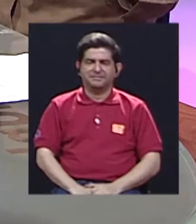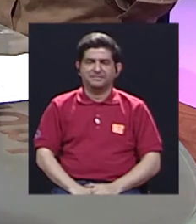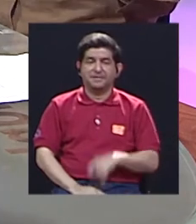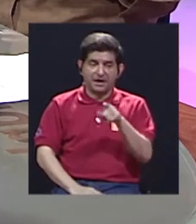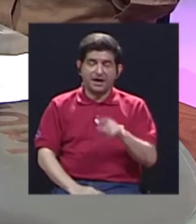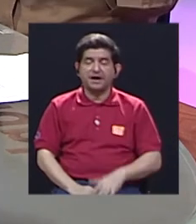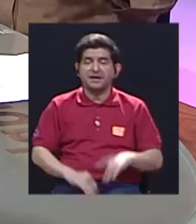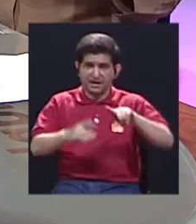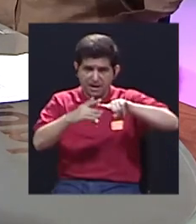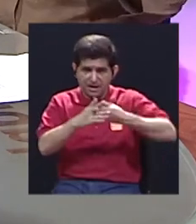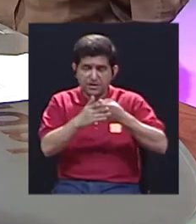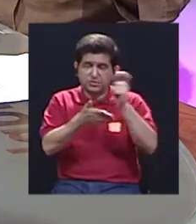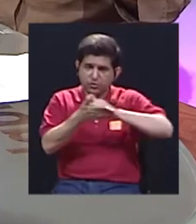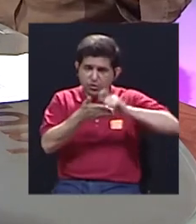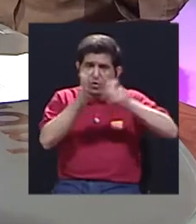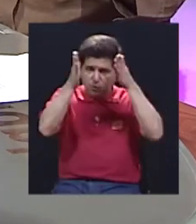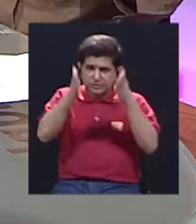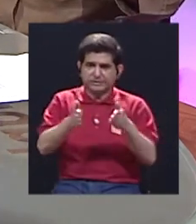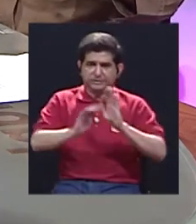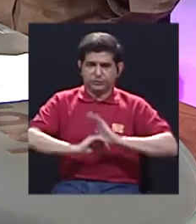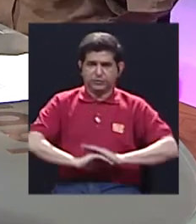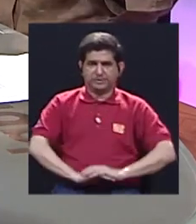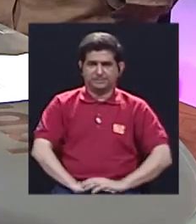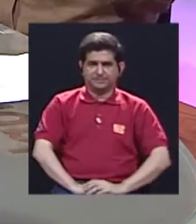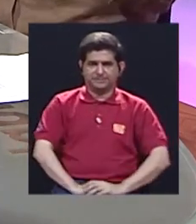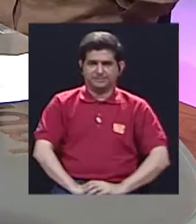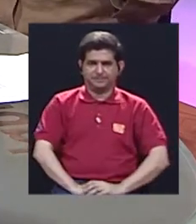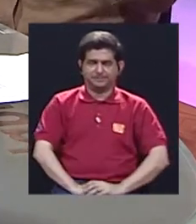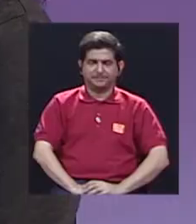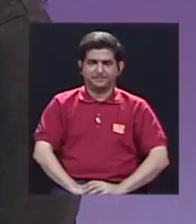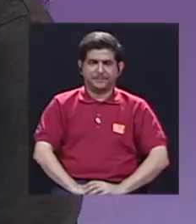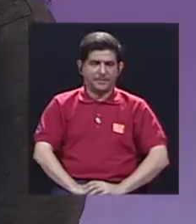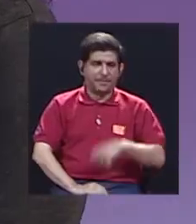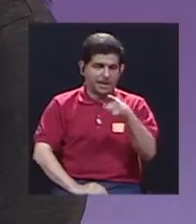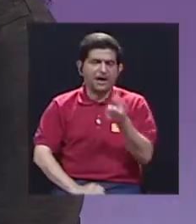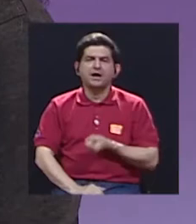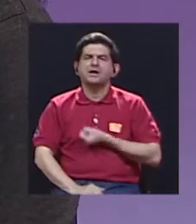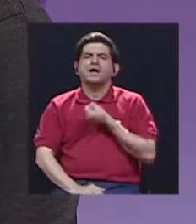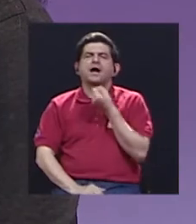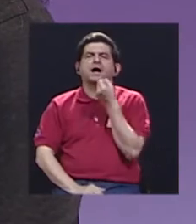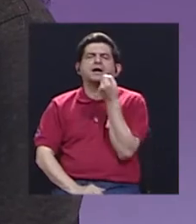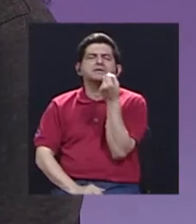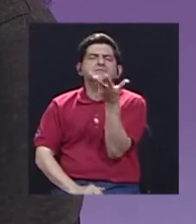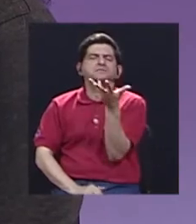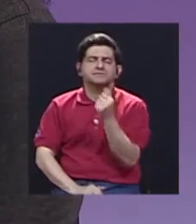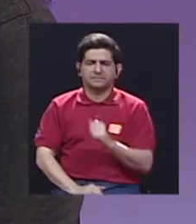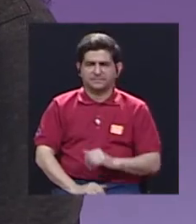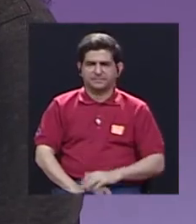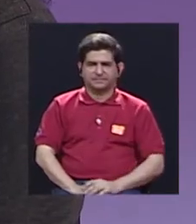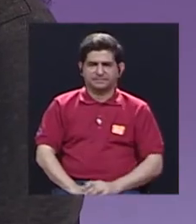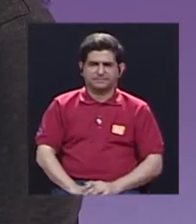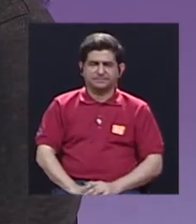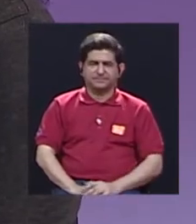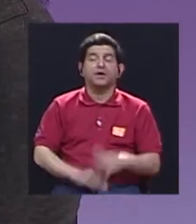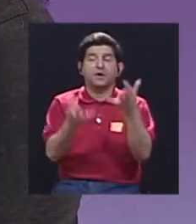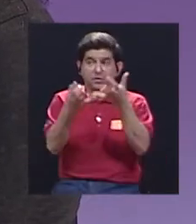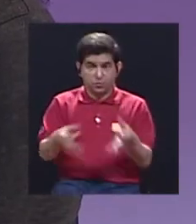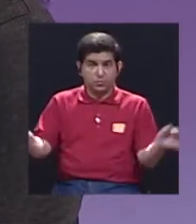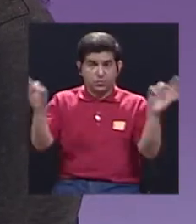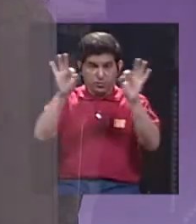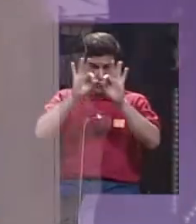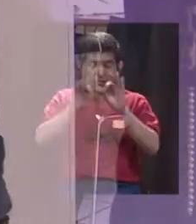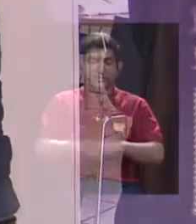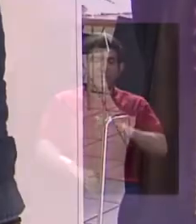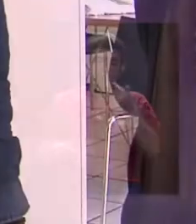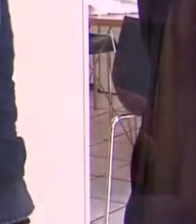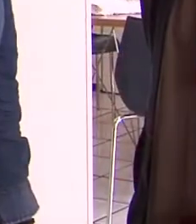entró siendo una escritora. Claro. Y entra a expresarse con esto. Y es importante también